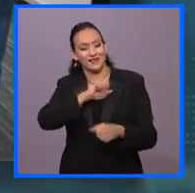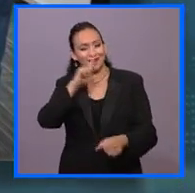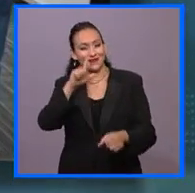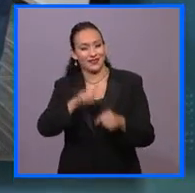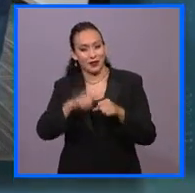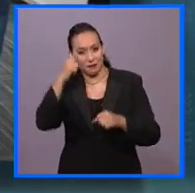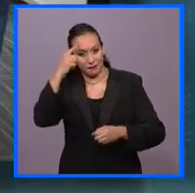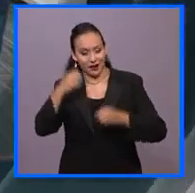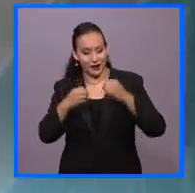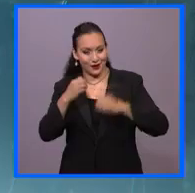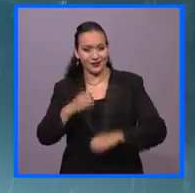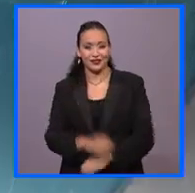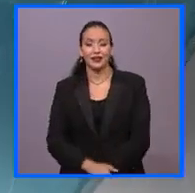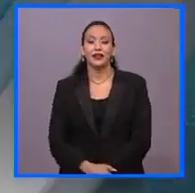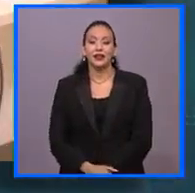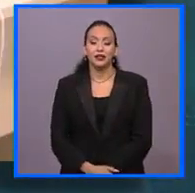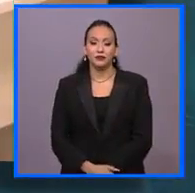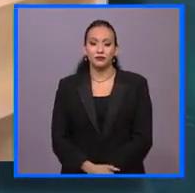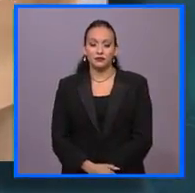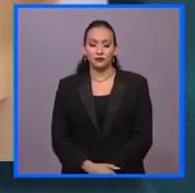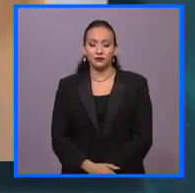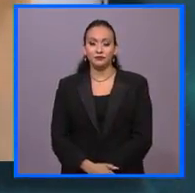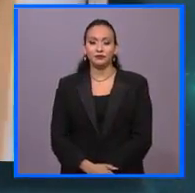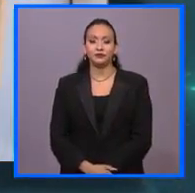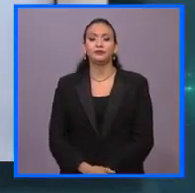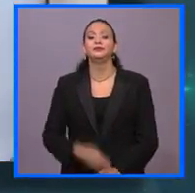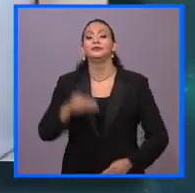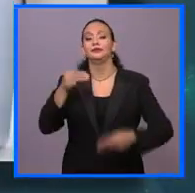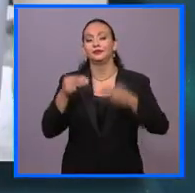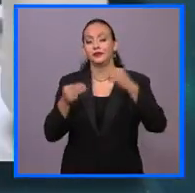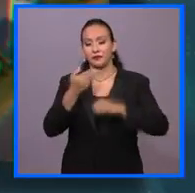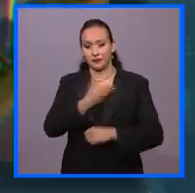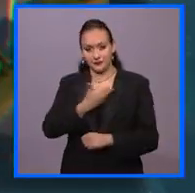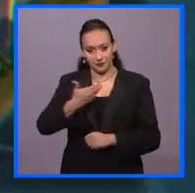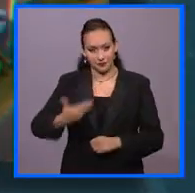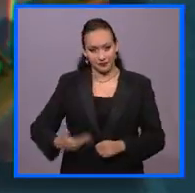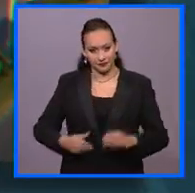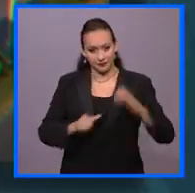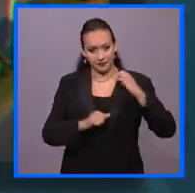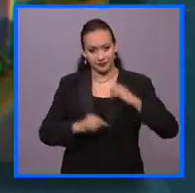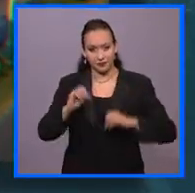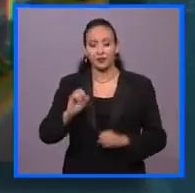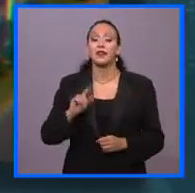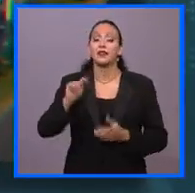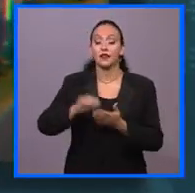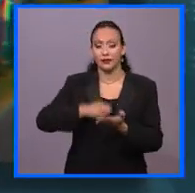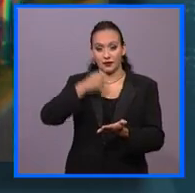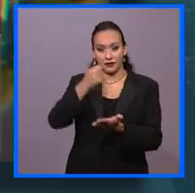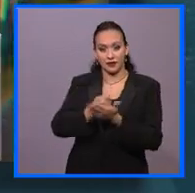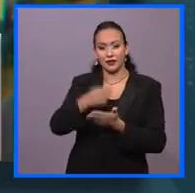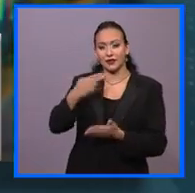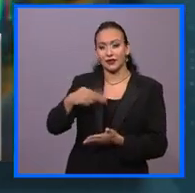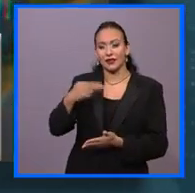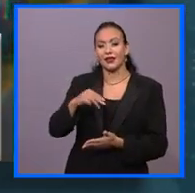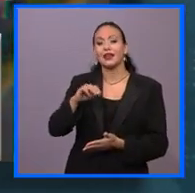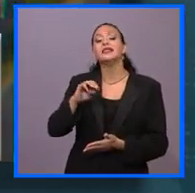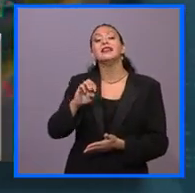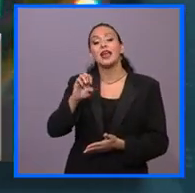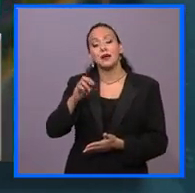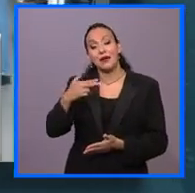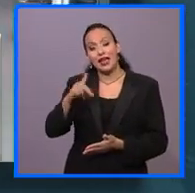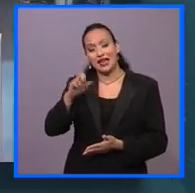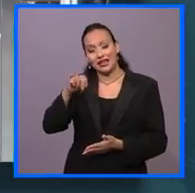en enjuiciamiento. El magistrado presidente del Poder Judicial de Tamaulipas, Hernán de la Garza